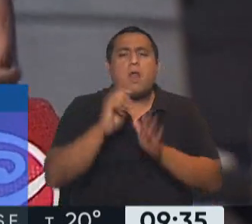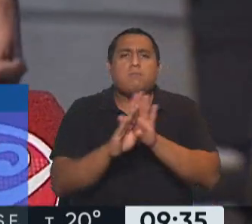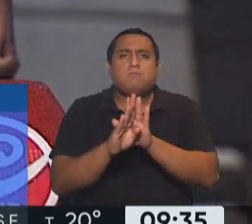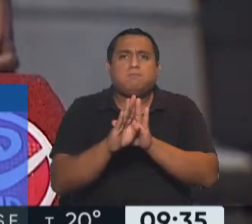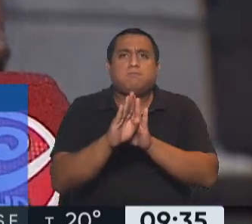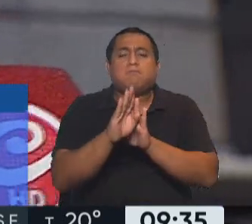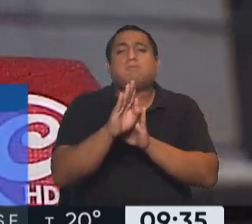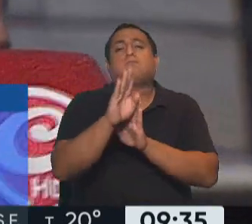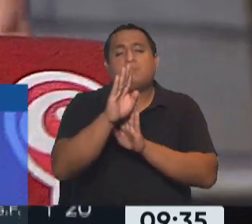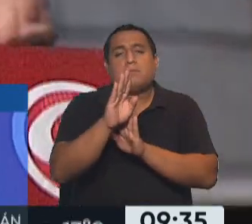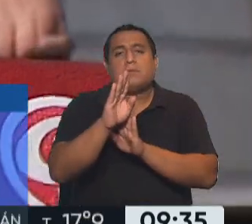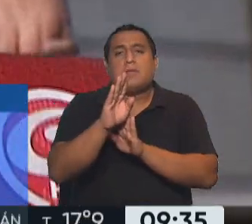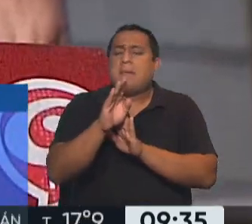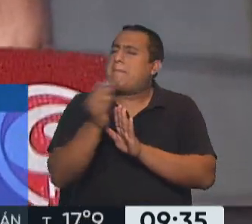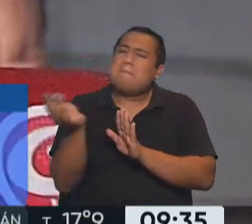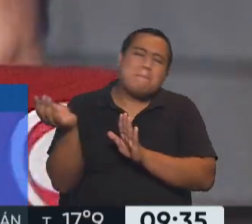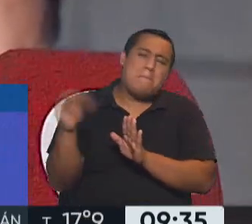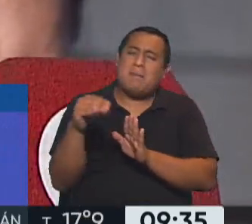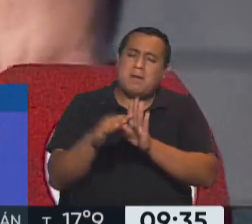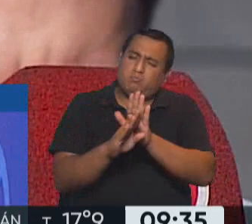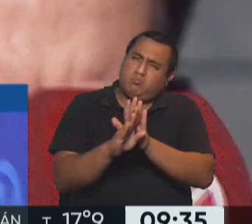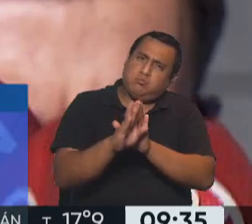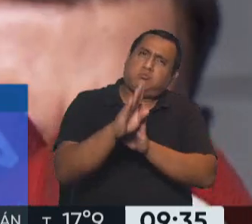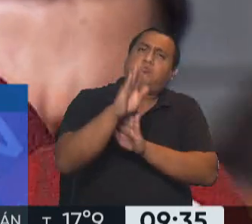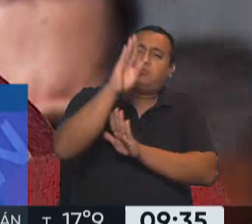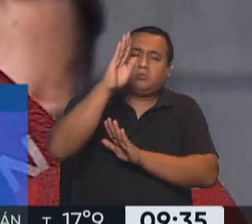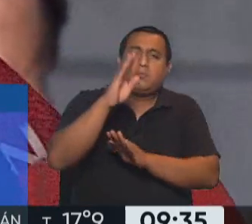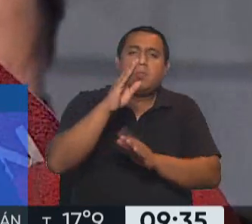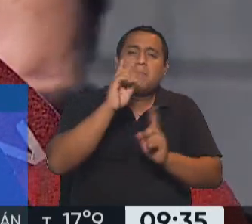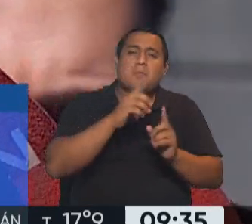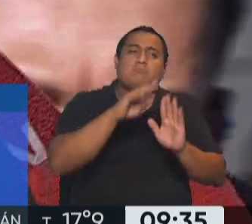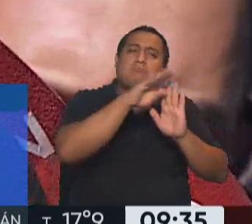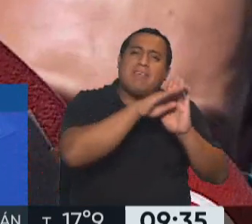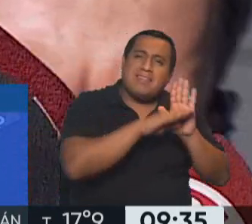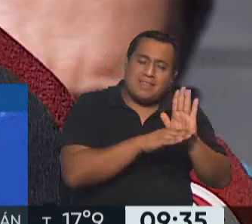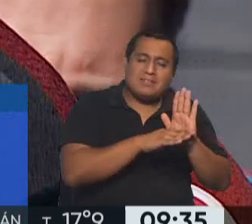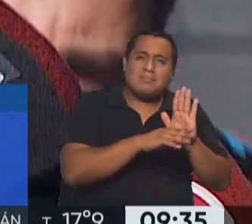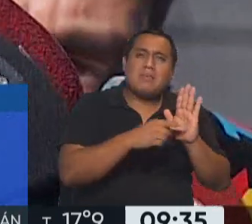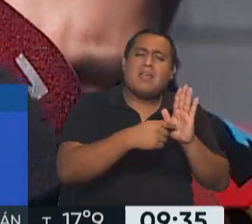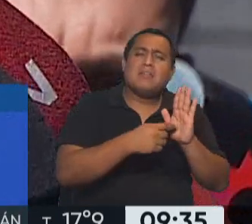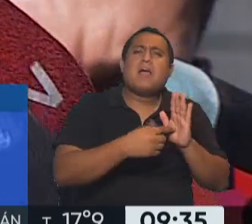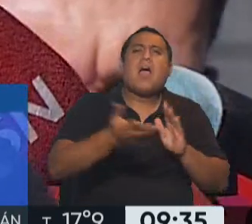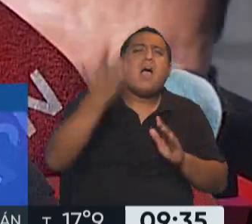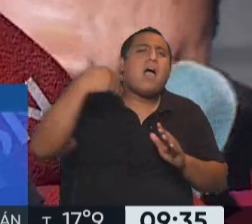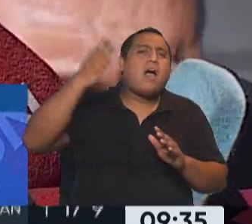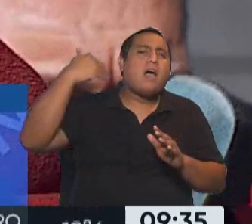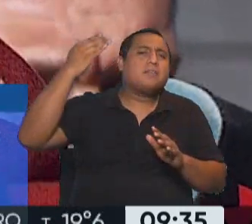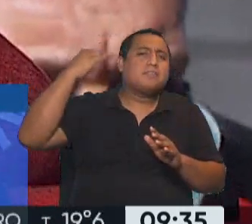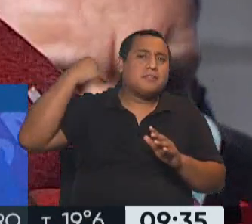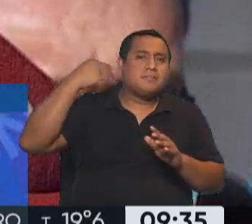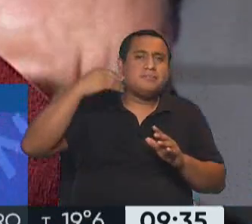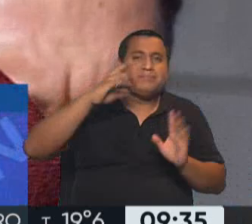hay que profundizar esa recuperación y todo el paquete de medidas, incluso los que habían sido enviados en su momento para